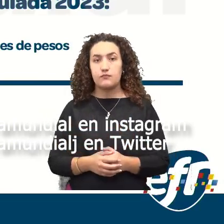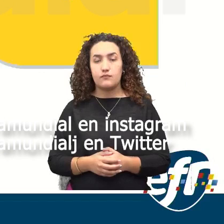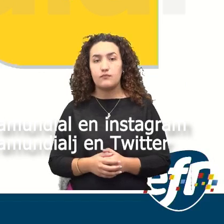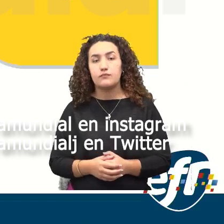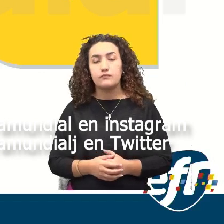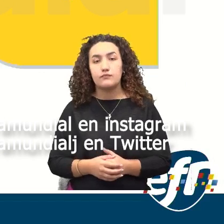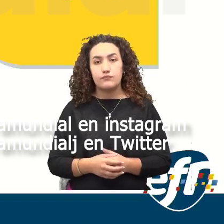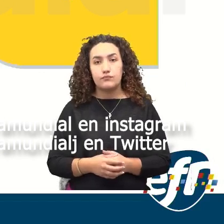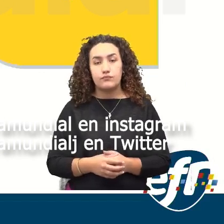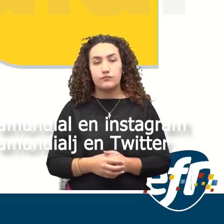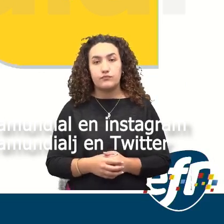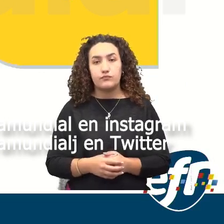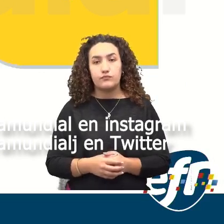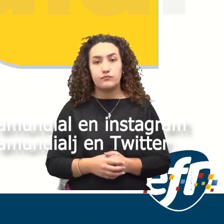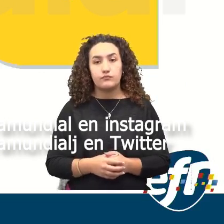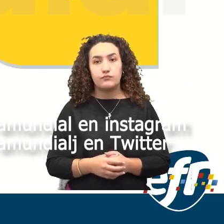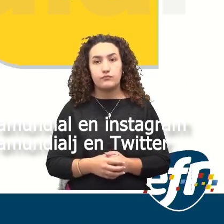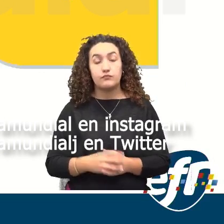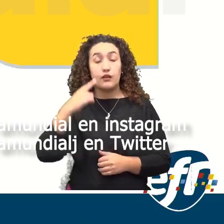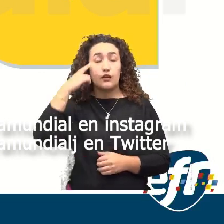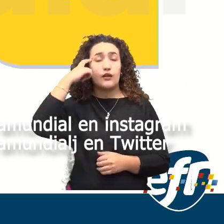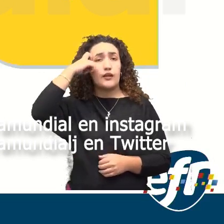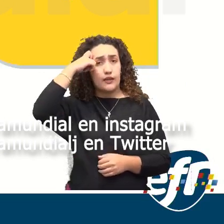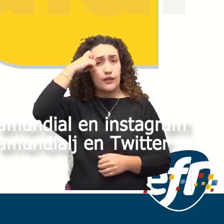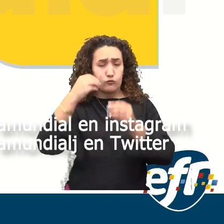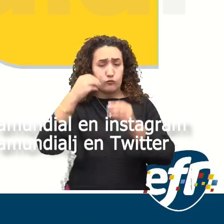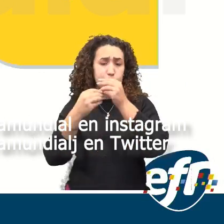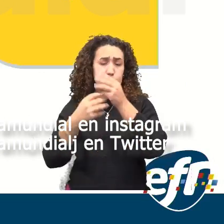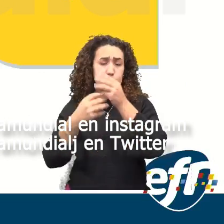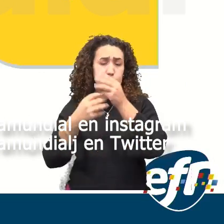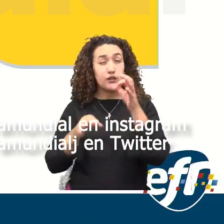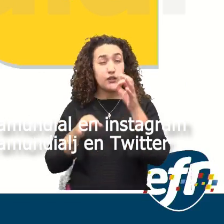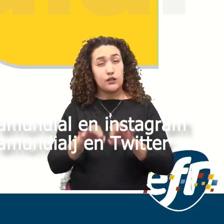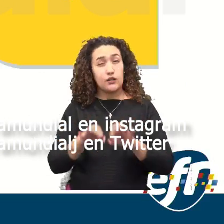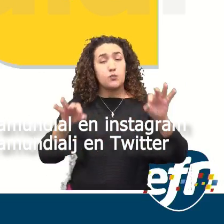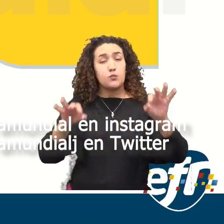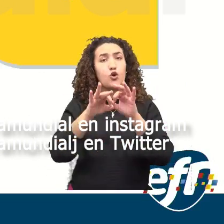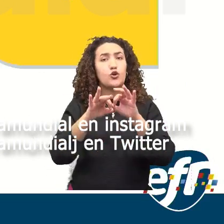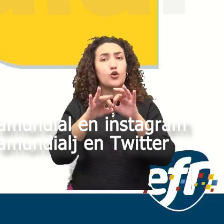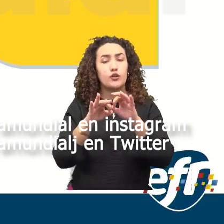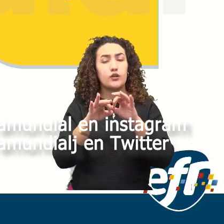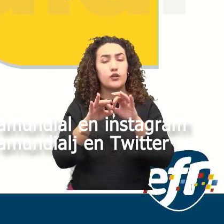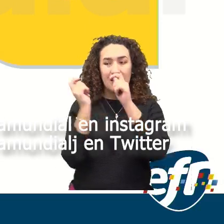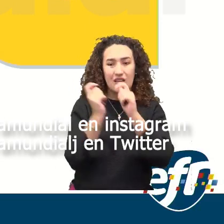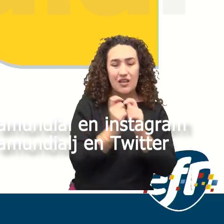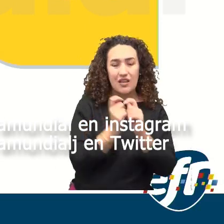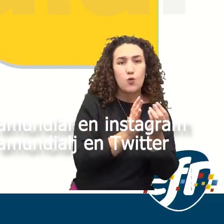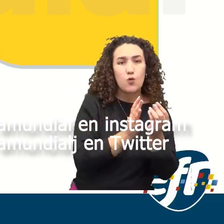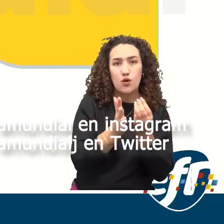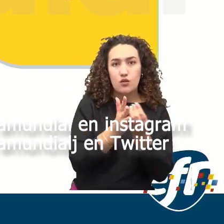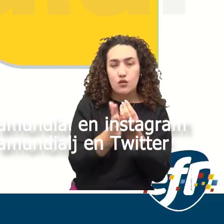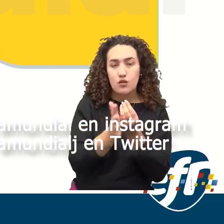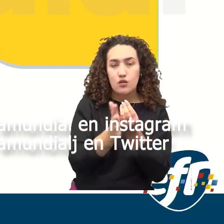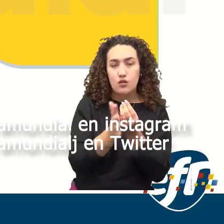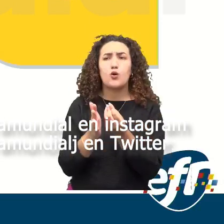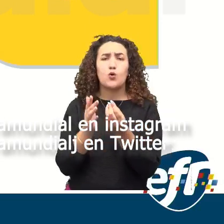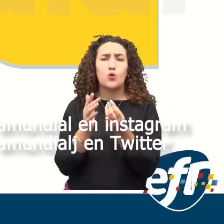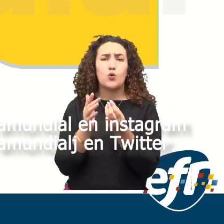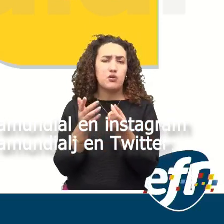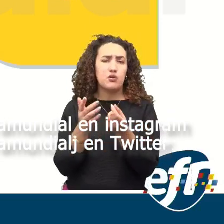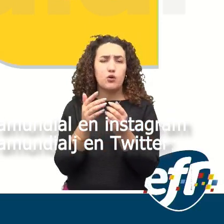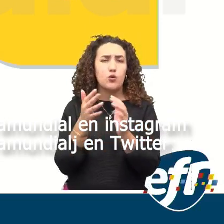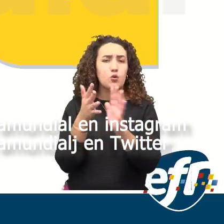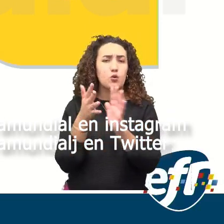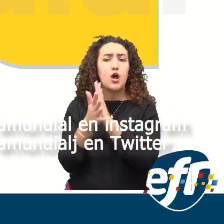lleguen. Retos, porque lo importante en la rendición de cuentas no es solo contar los aspectos positivos, sino también qué es lo que se viene, cuáles son los